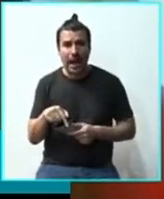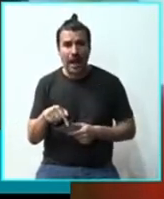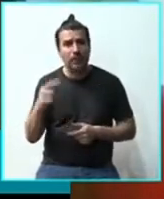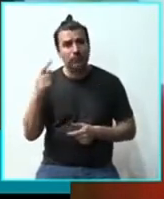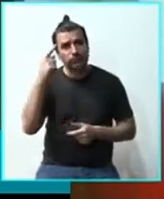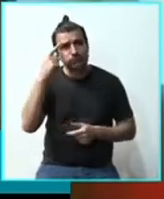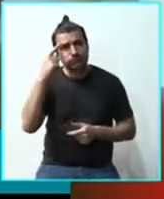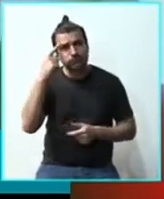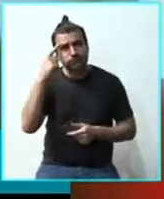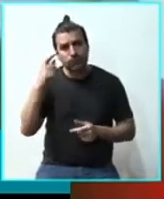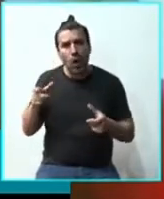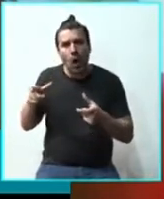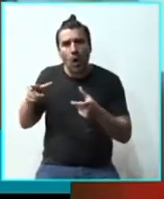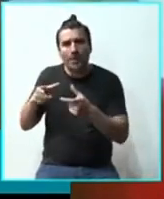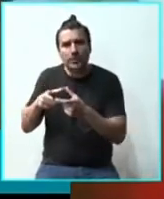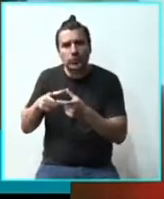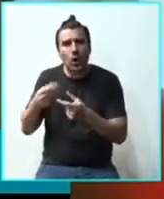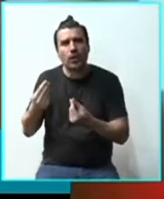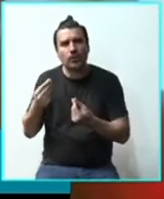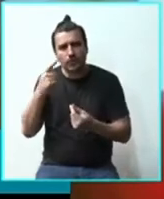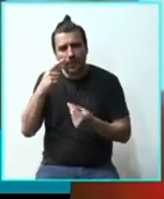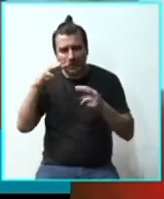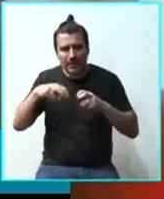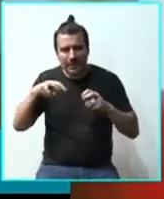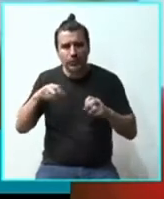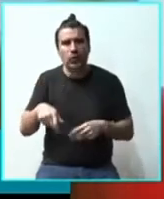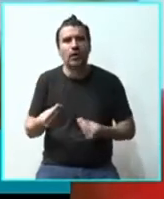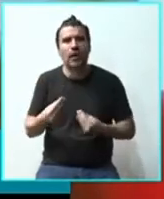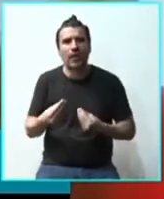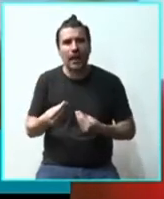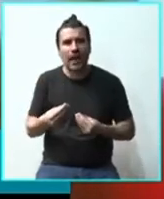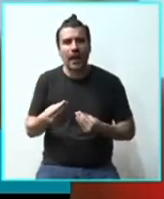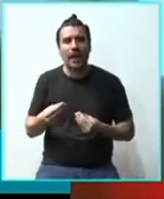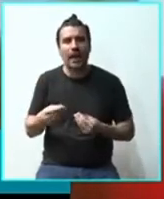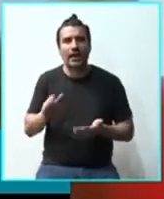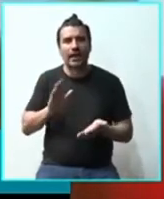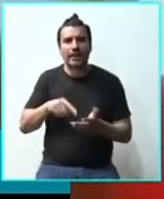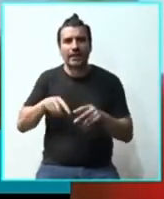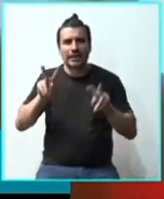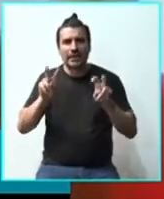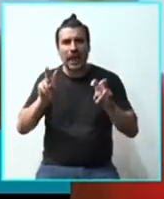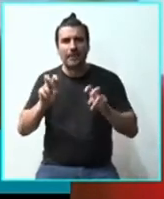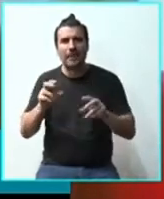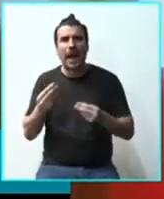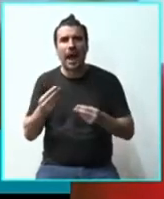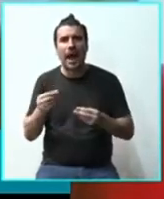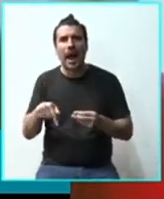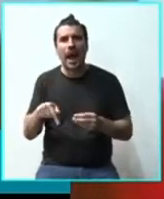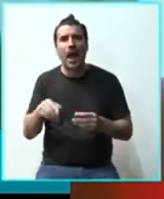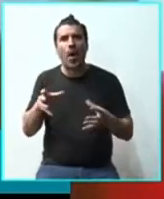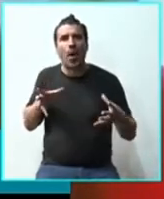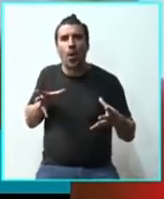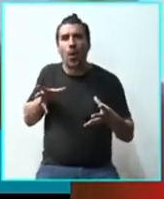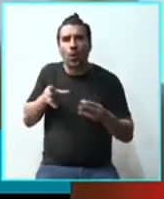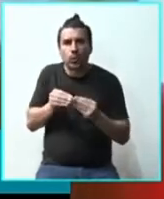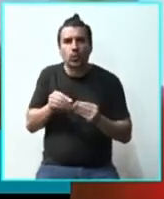una comisión de seguimiento, eso no estaba planteado por nosotros, pero sí el rol de la Defensoría del Pueblo, porque lo que se requiere es controles,